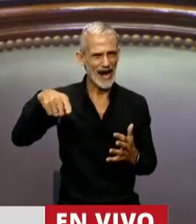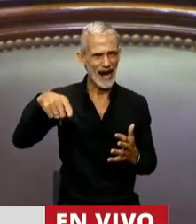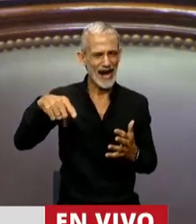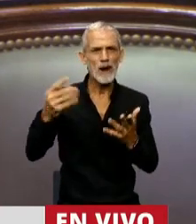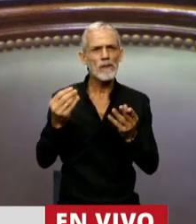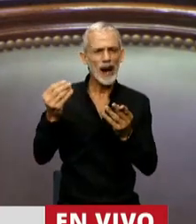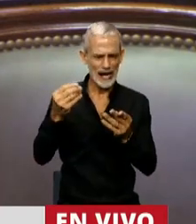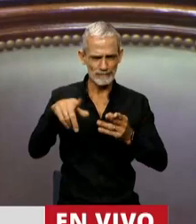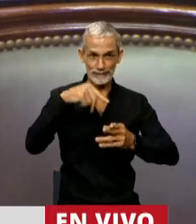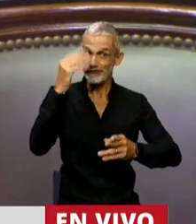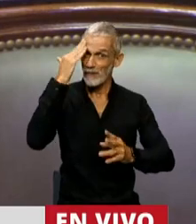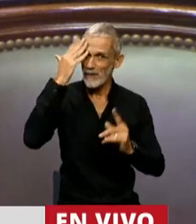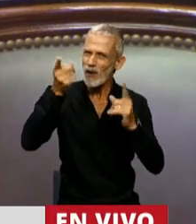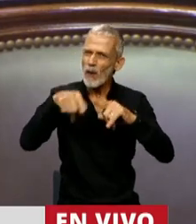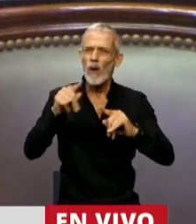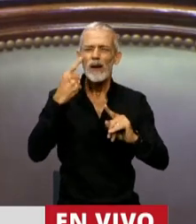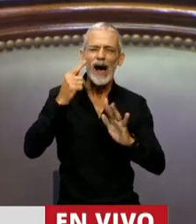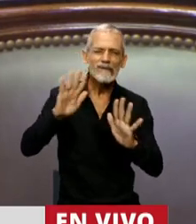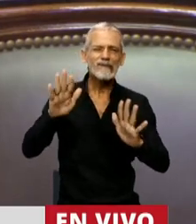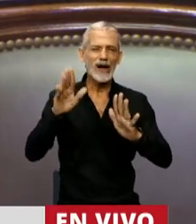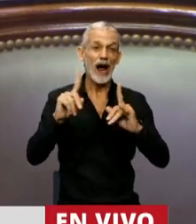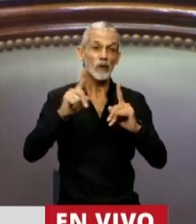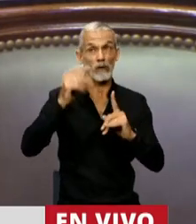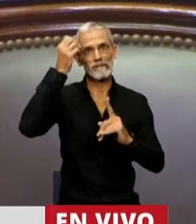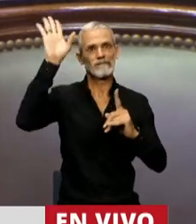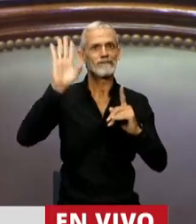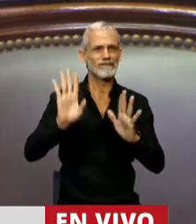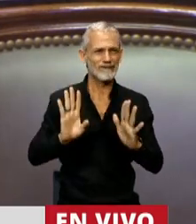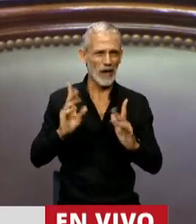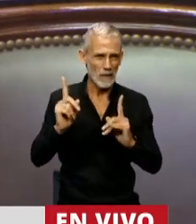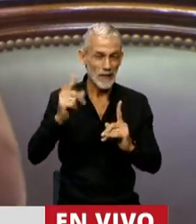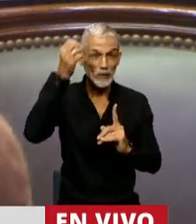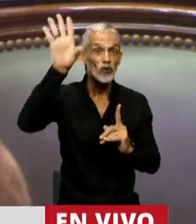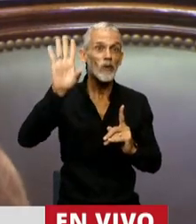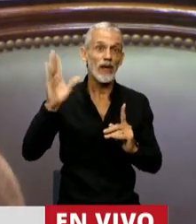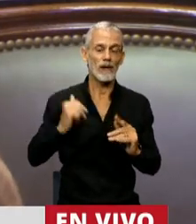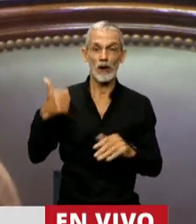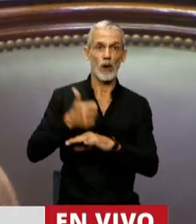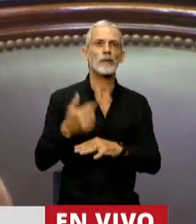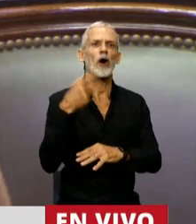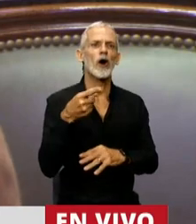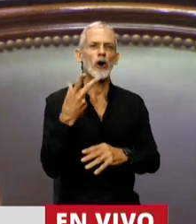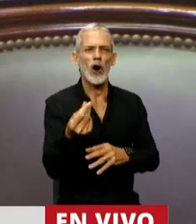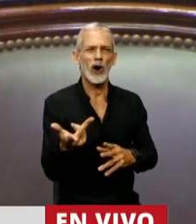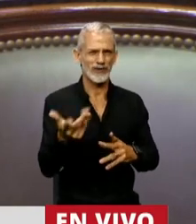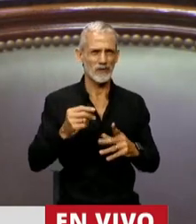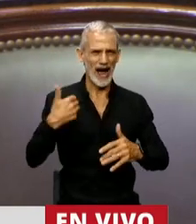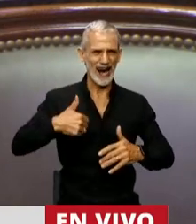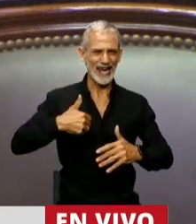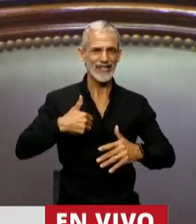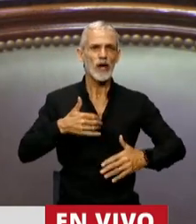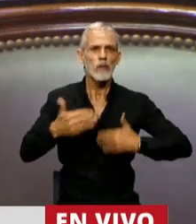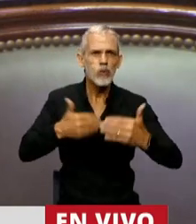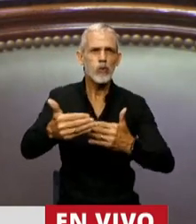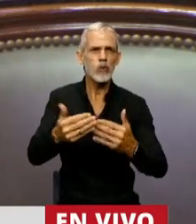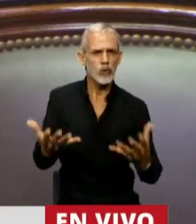para refrescar un poquito la memoria de aquellos que hoy, desentendidos de su propia historia, vienen a oponerse en este recinto a que la Argentina